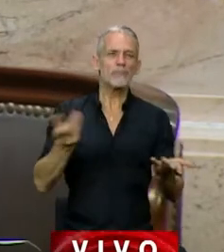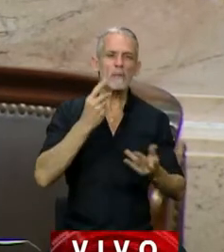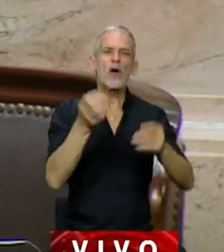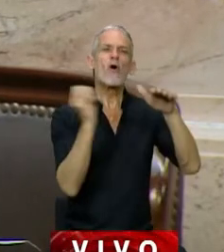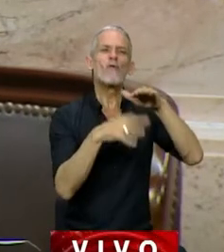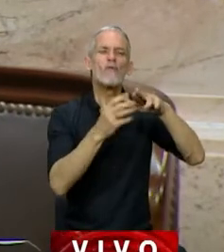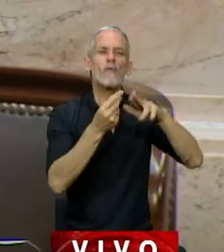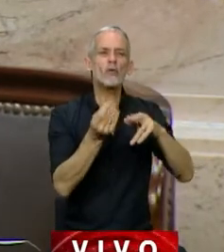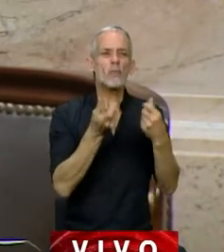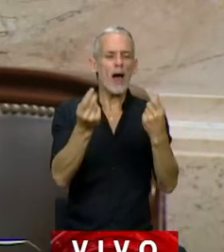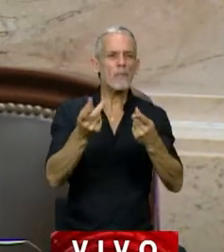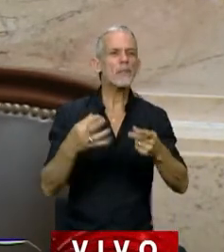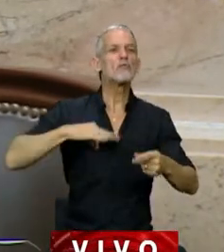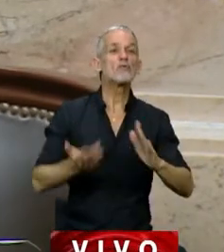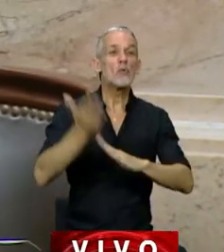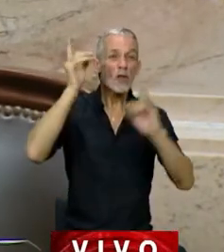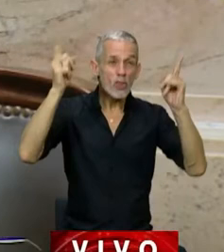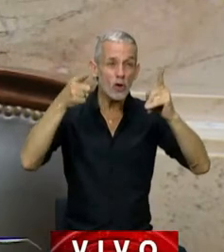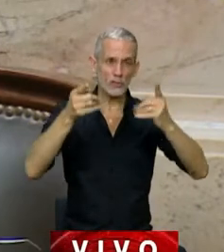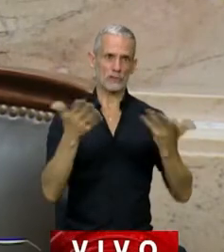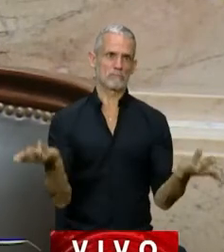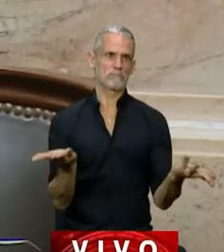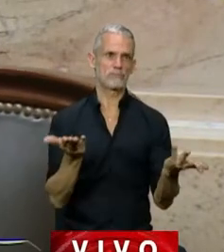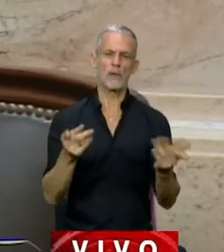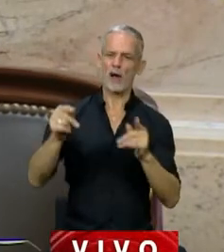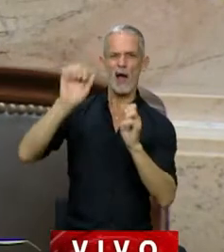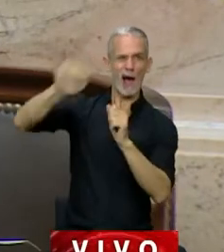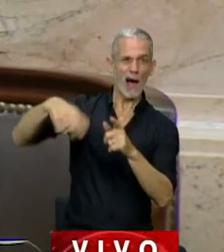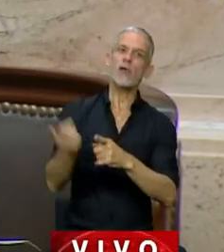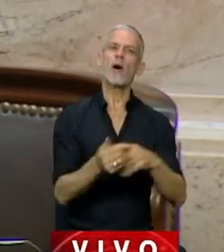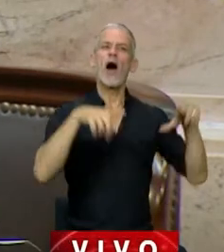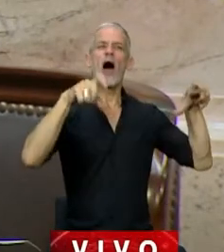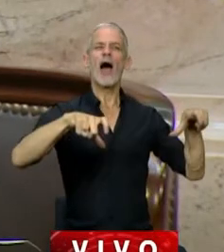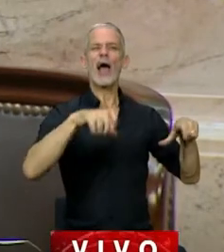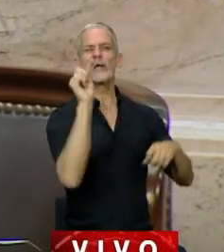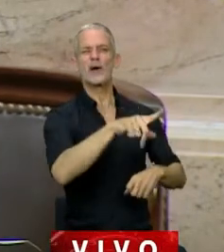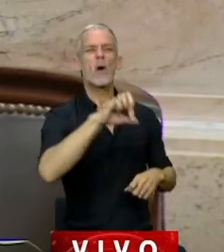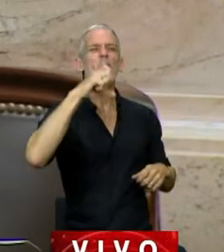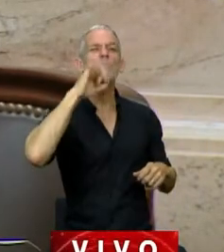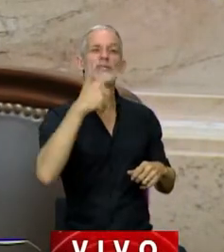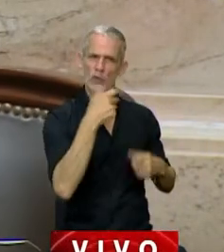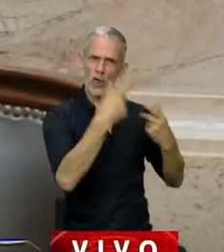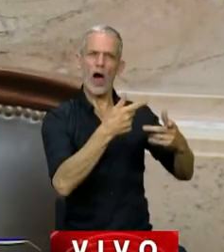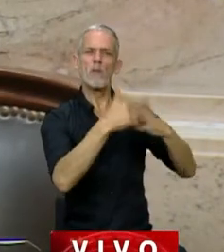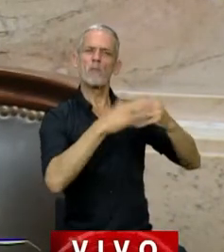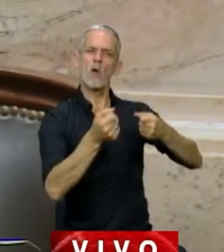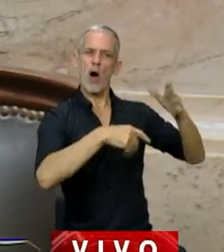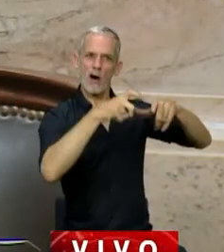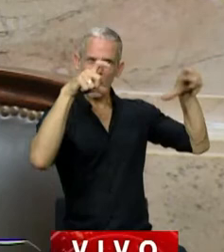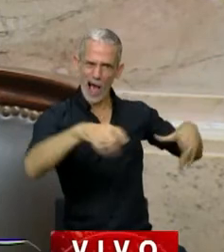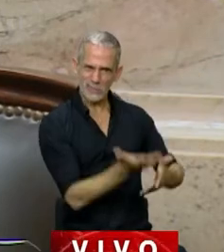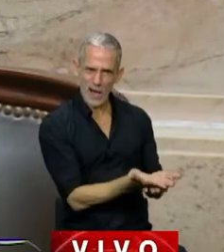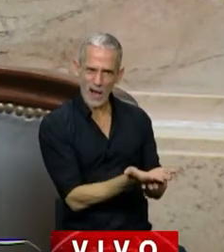fondo de incentivos docentes, construimos otro microestadio para Pocito. Esas son las prioridades de este gobierno.